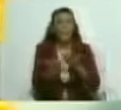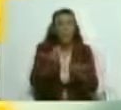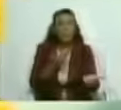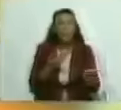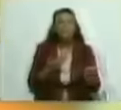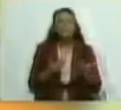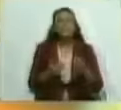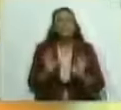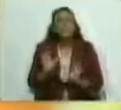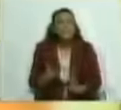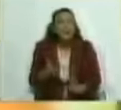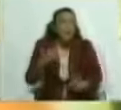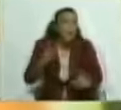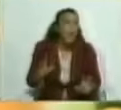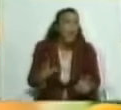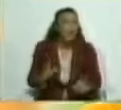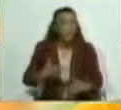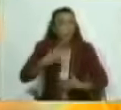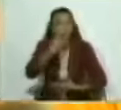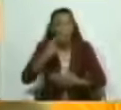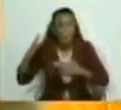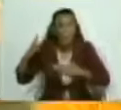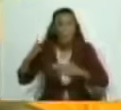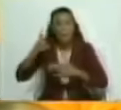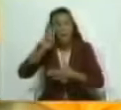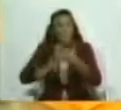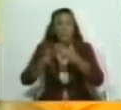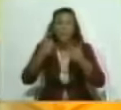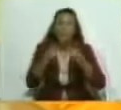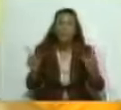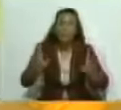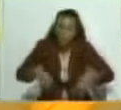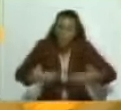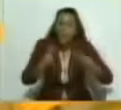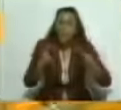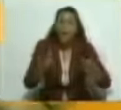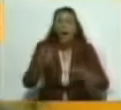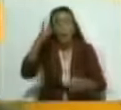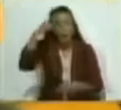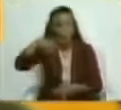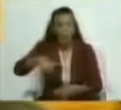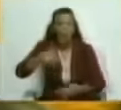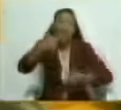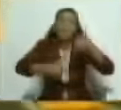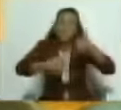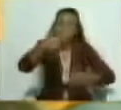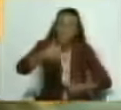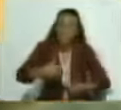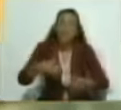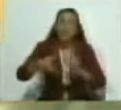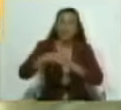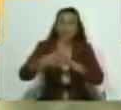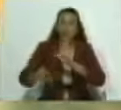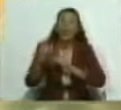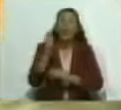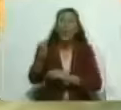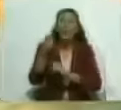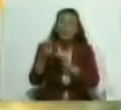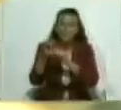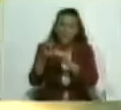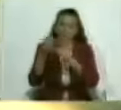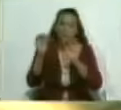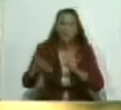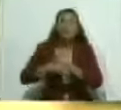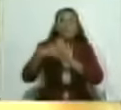tiempo y que con ese compromiso y esa visión que insurgimos, hoy estamos aquí cumpliendo con un deber constitucional, con